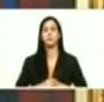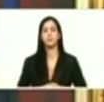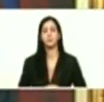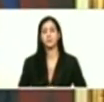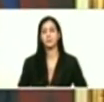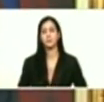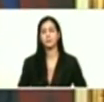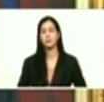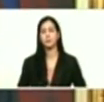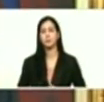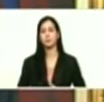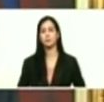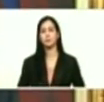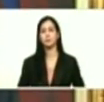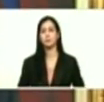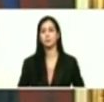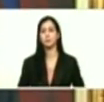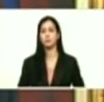durante